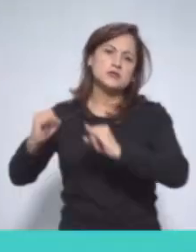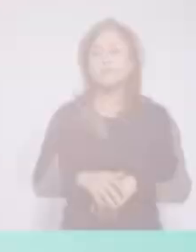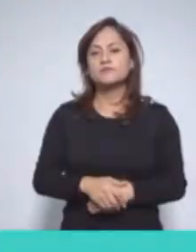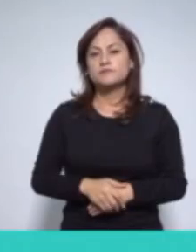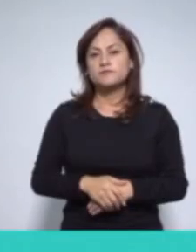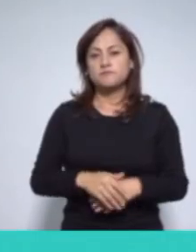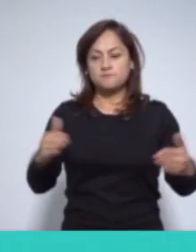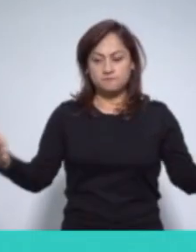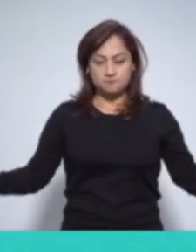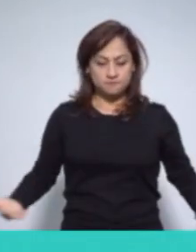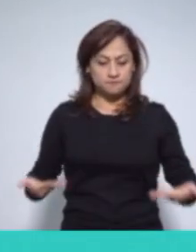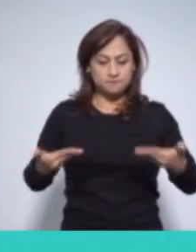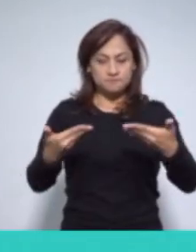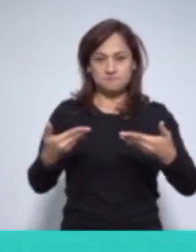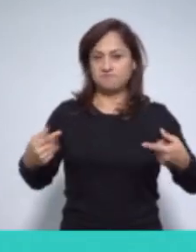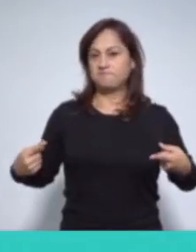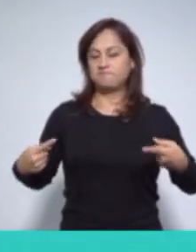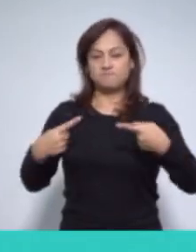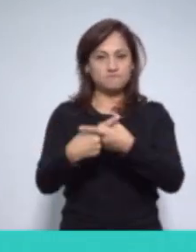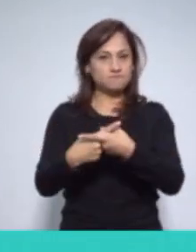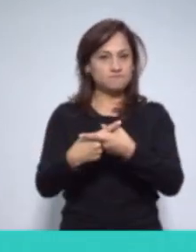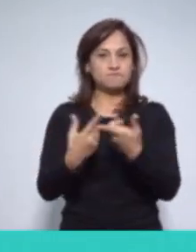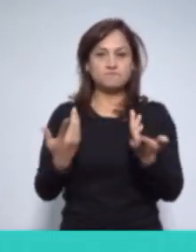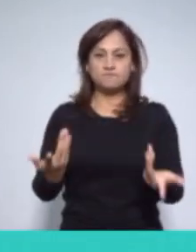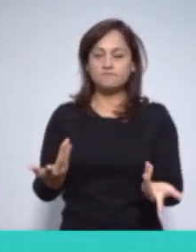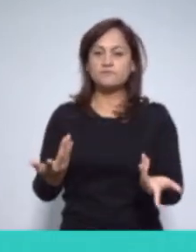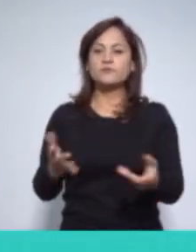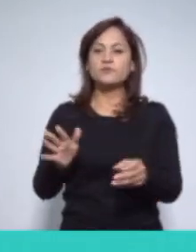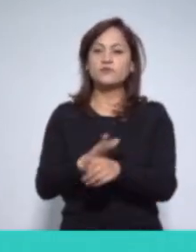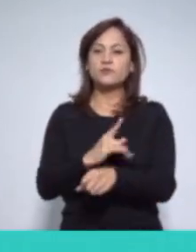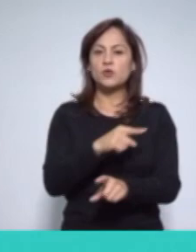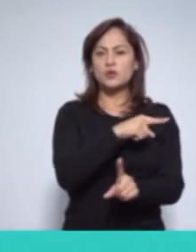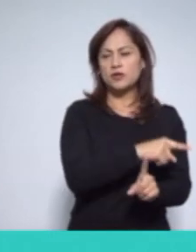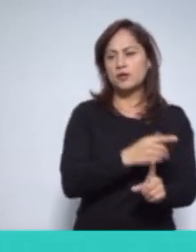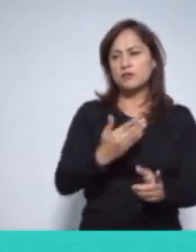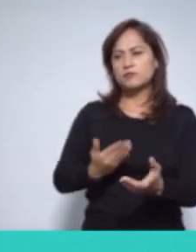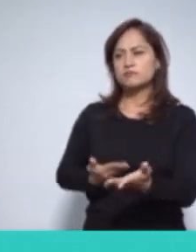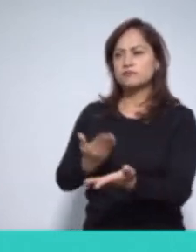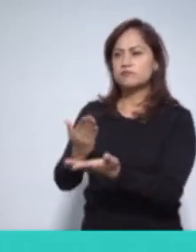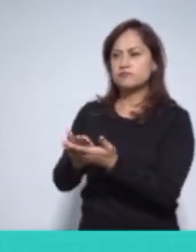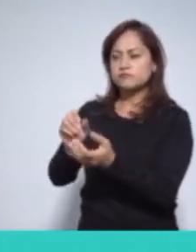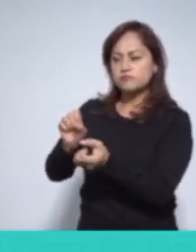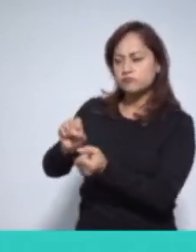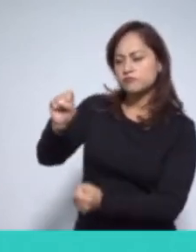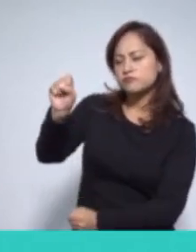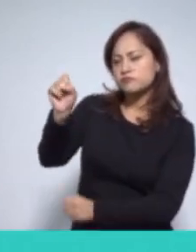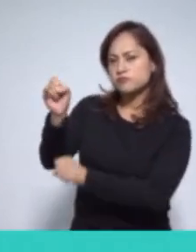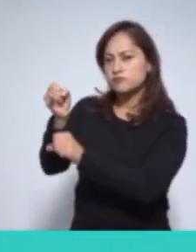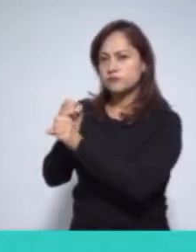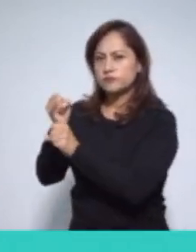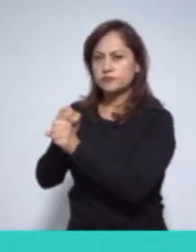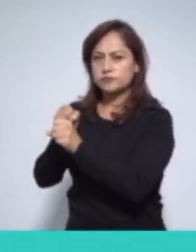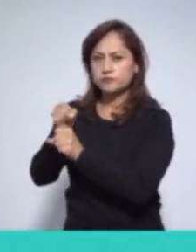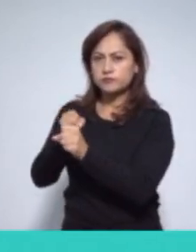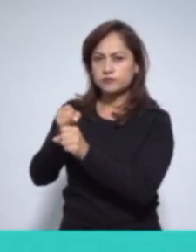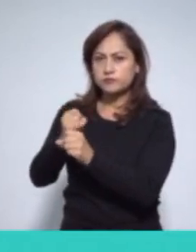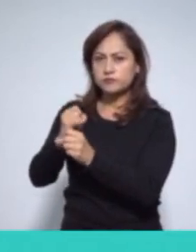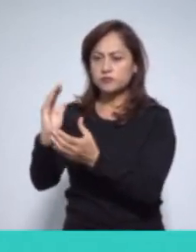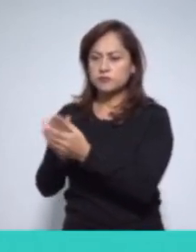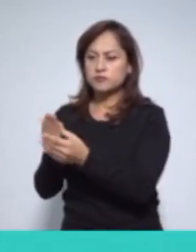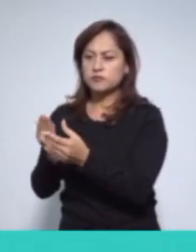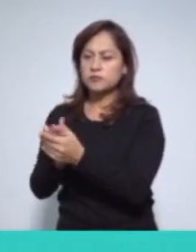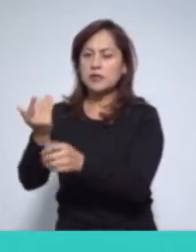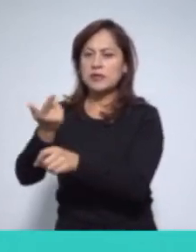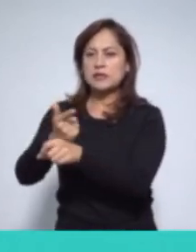para ello. En respuesta, el sujeto obligado informó que, bajo el principio de máxima publicidad, en el periodo comprendido del 11 de mayo al 30